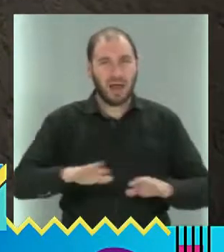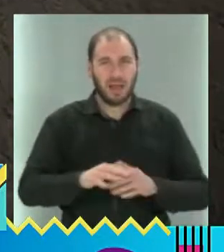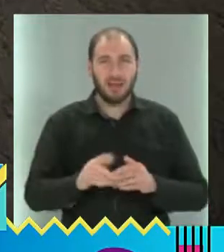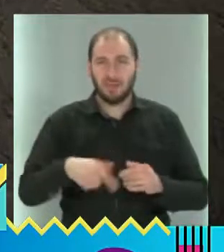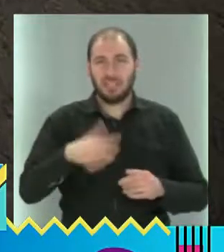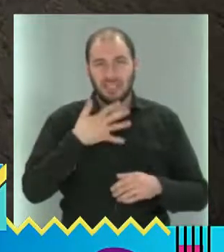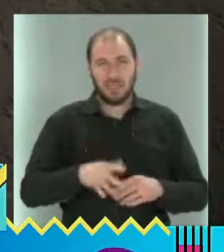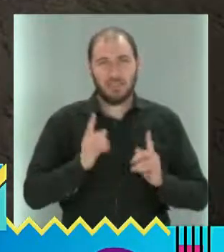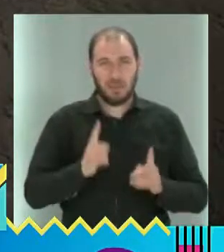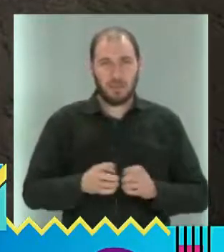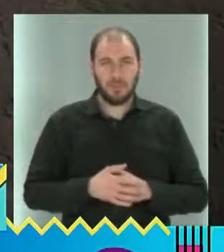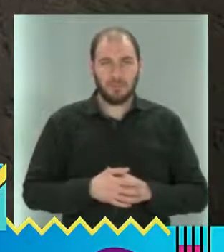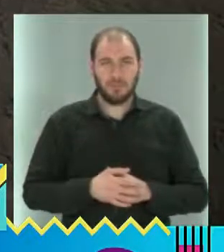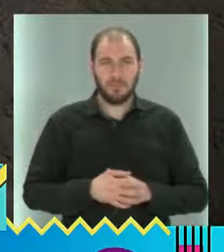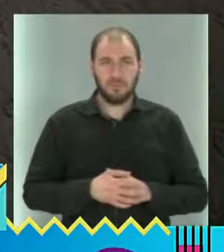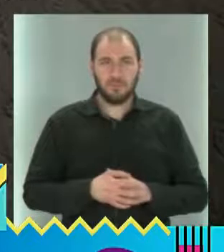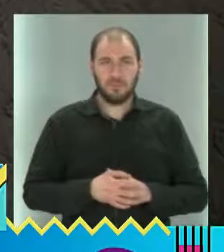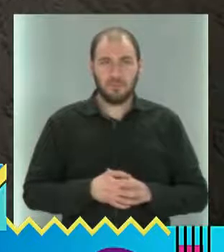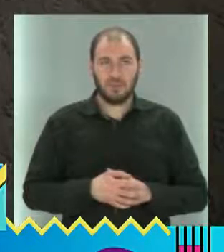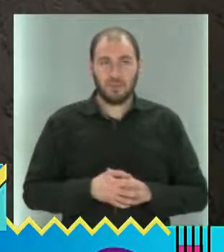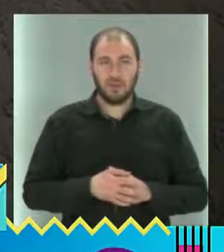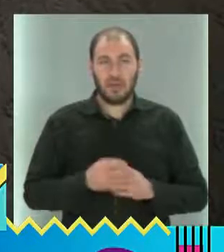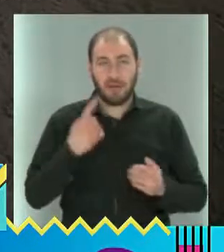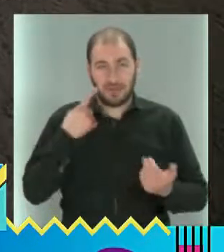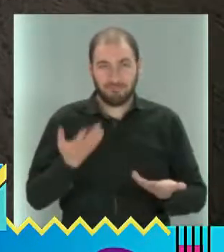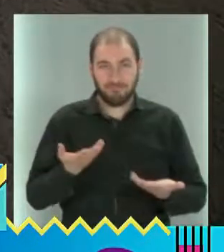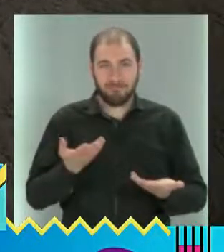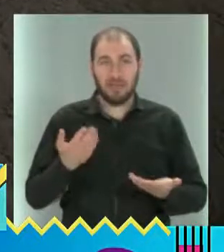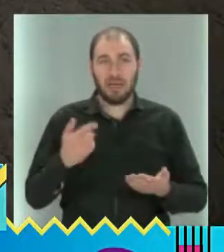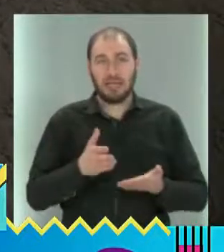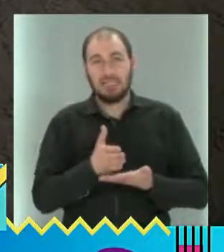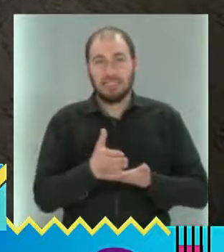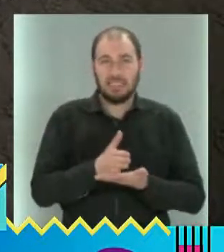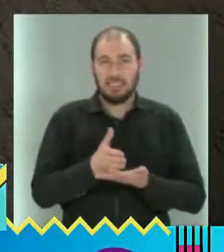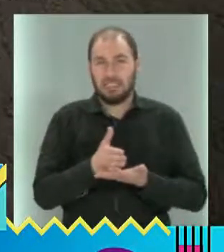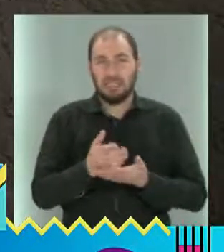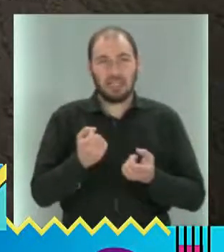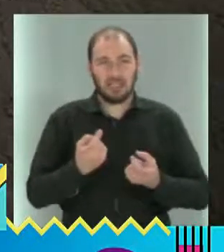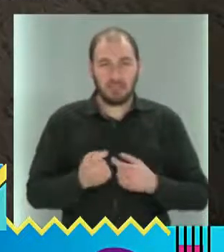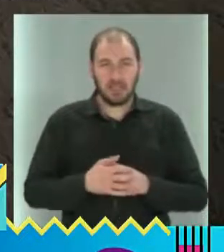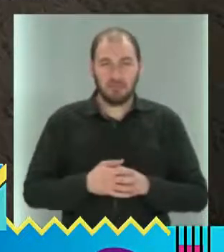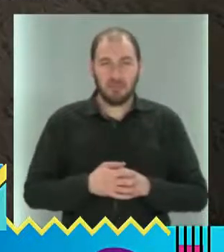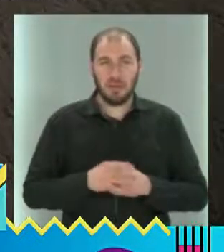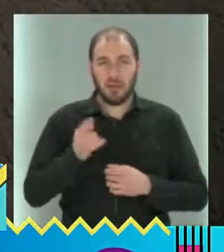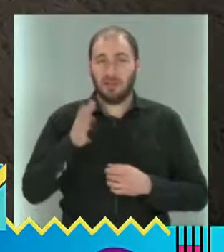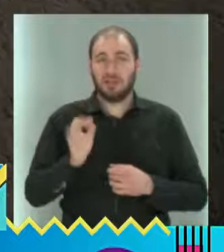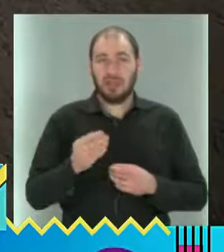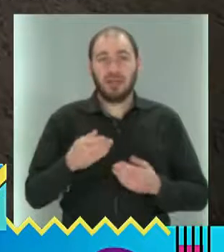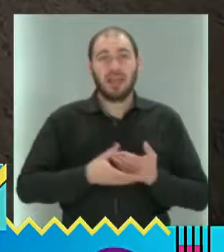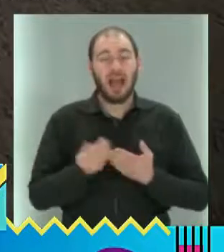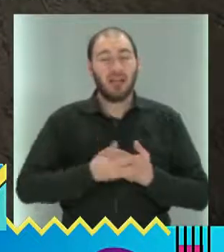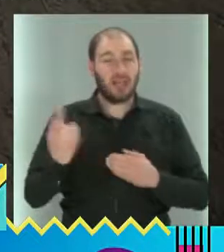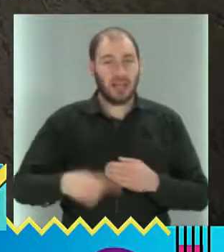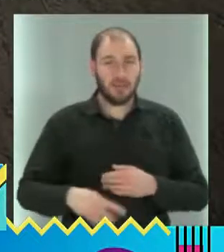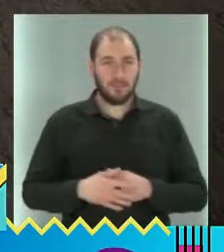seguimos entendiendo. Entonces, desde el punto, a ver, hay que encontrar un equilibrio en esto, pero hay que saber lo que cuesta